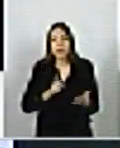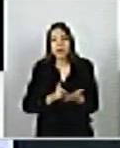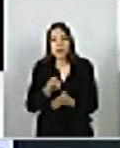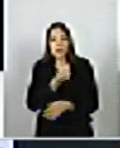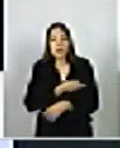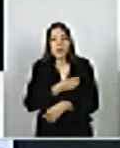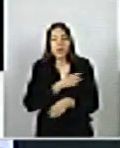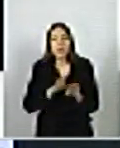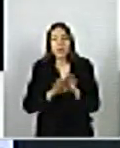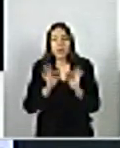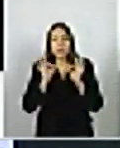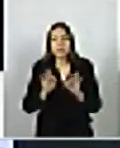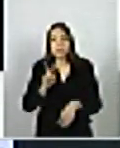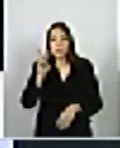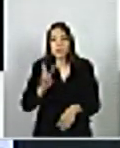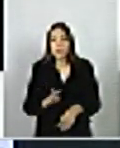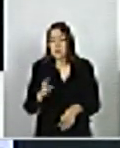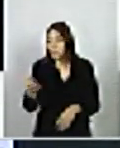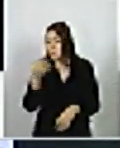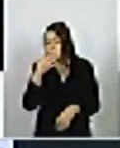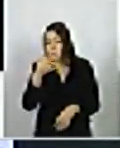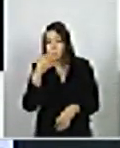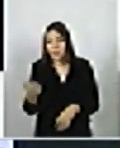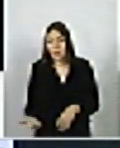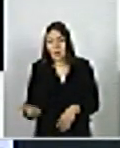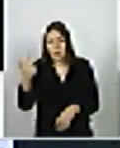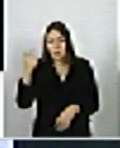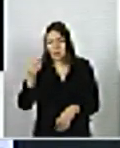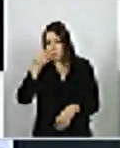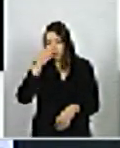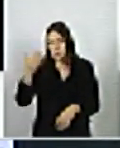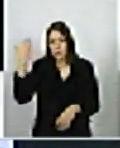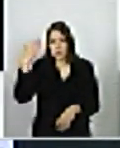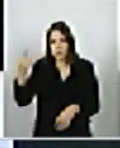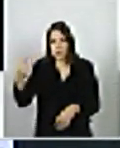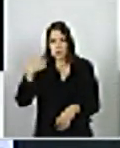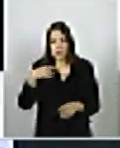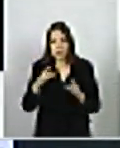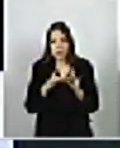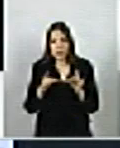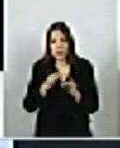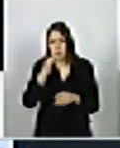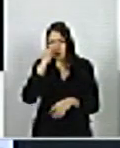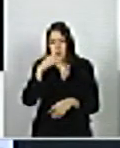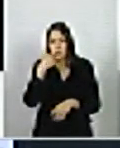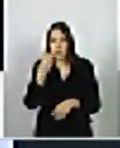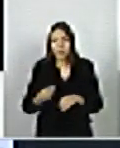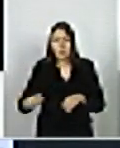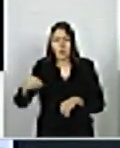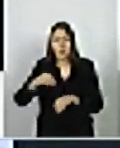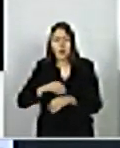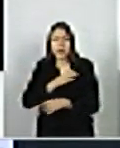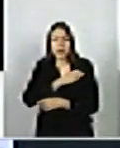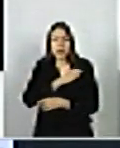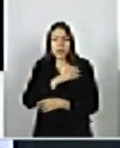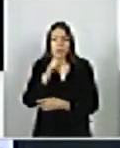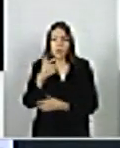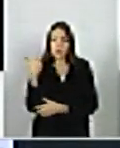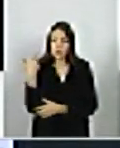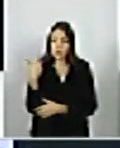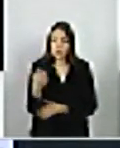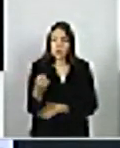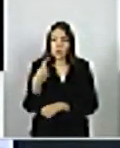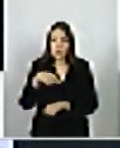medicinas caras? Alguien me dijo que se acaba de poner para el cáncer una inyección semanal de 30